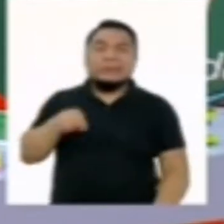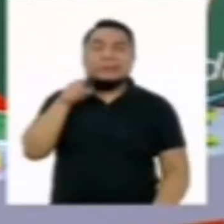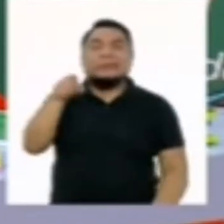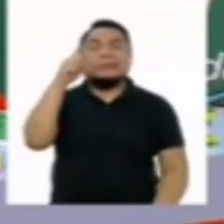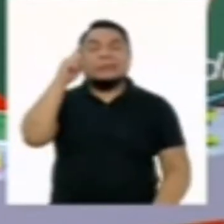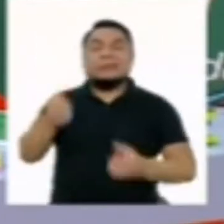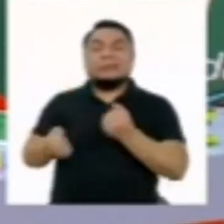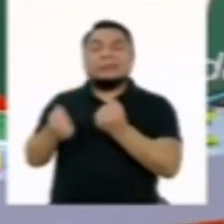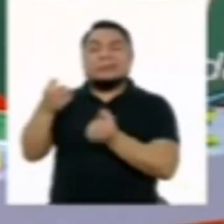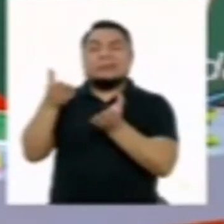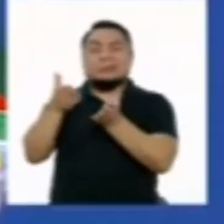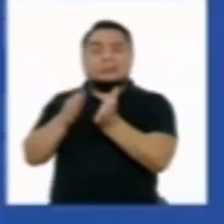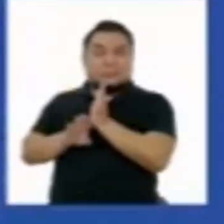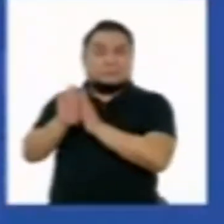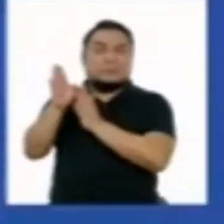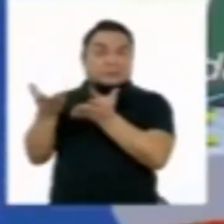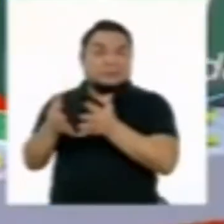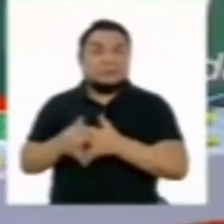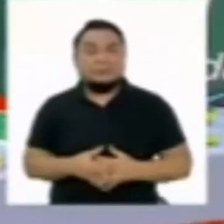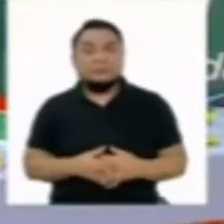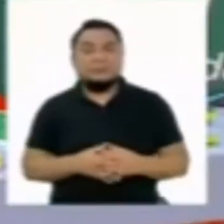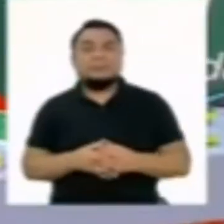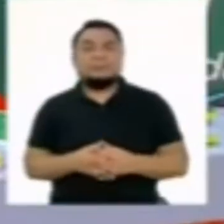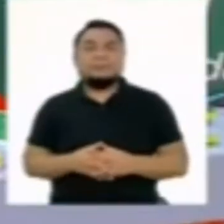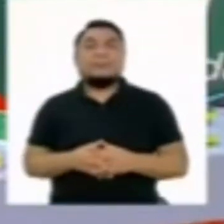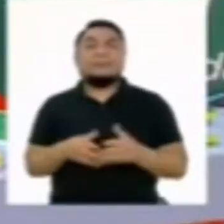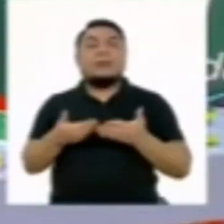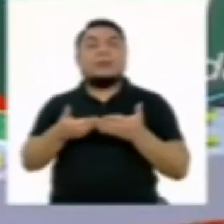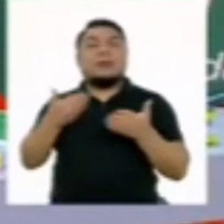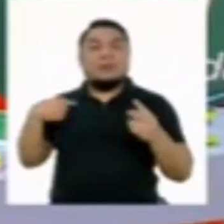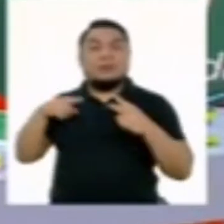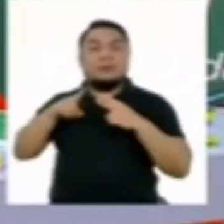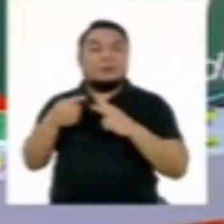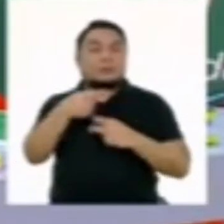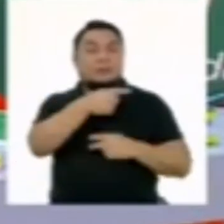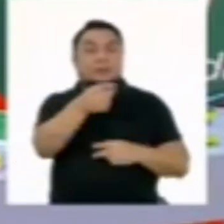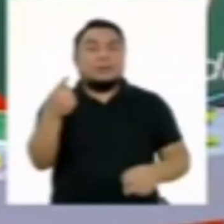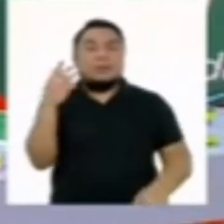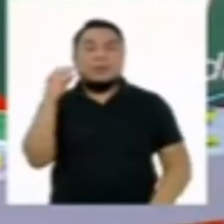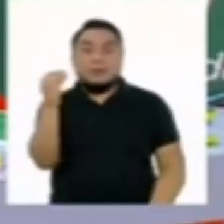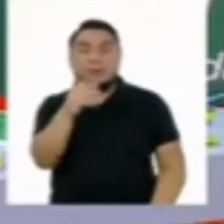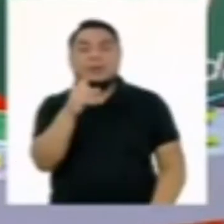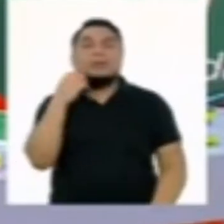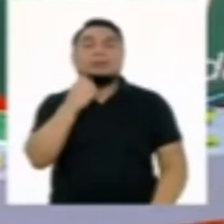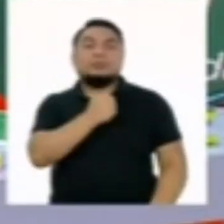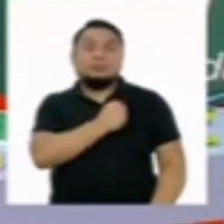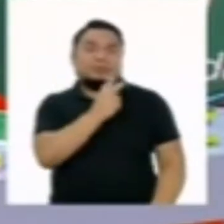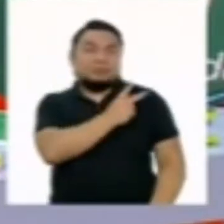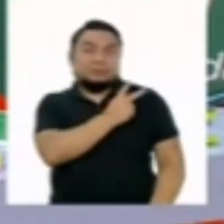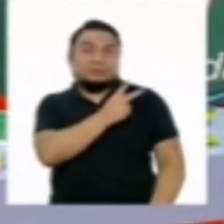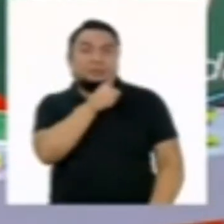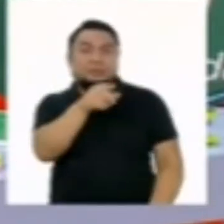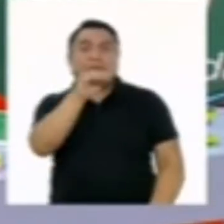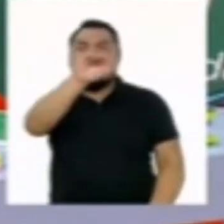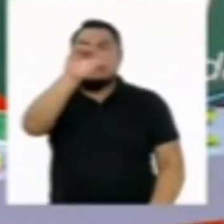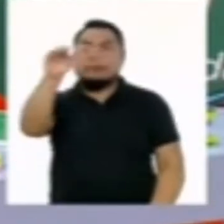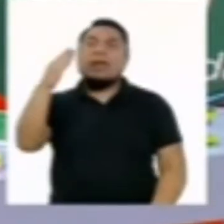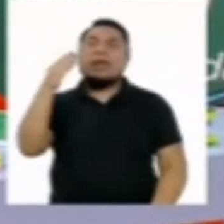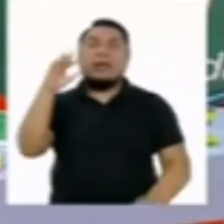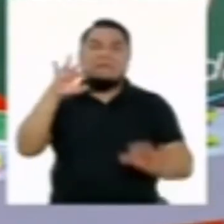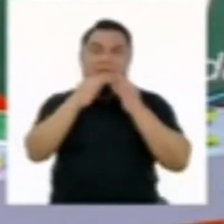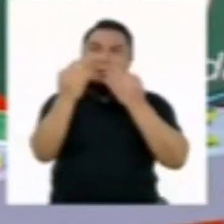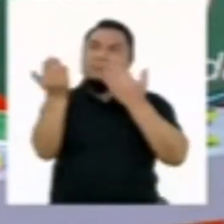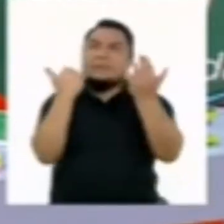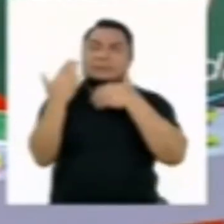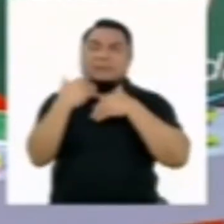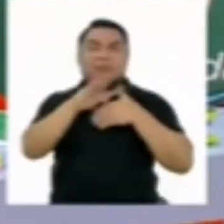necesario que es el transporte para el desarrollo. Antes de empezar, chicas y chicos de segundo de secundaria, pásenle la voz a sus familiares,